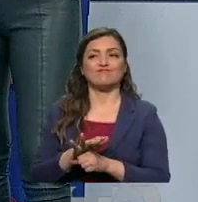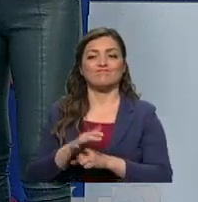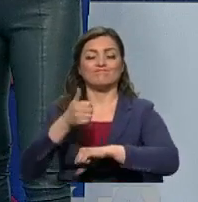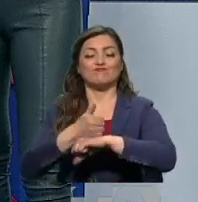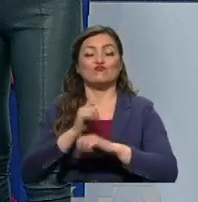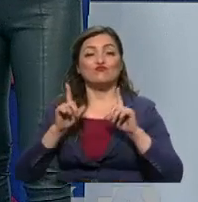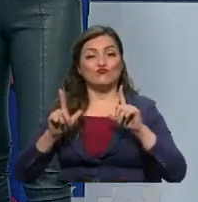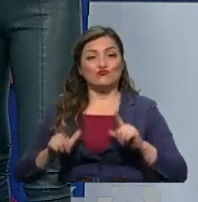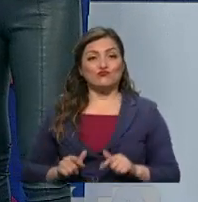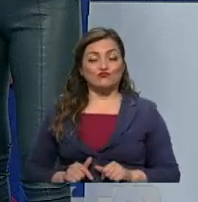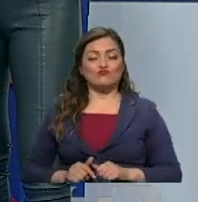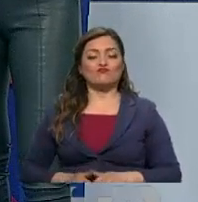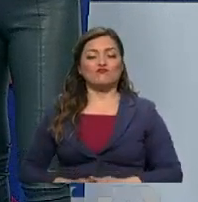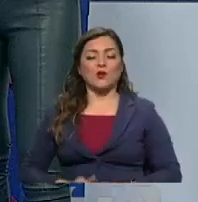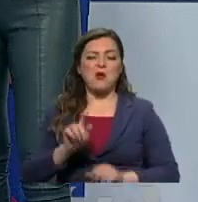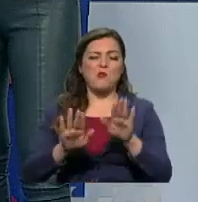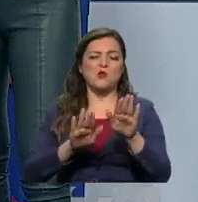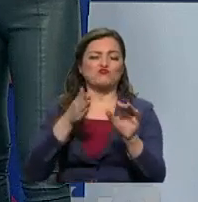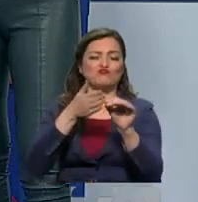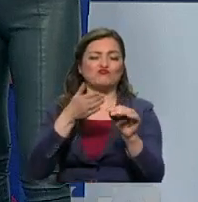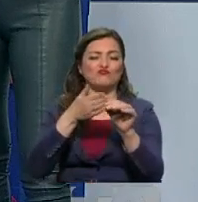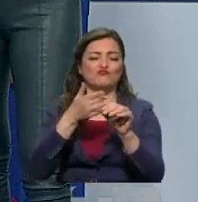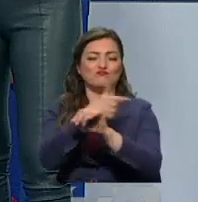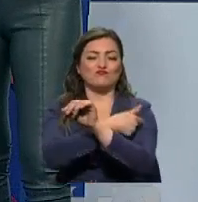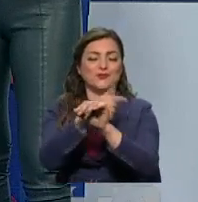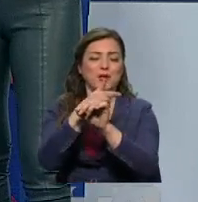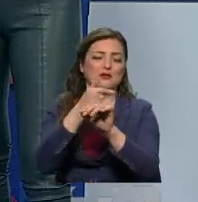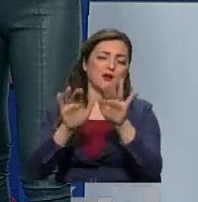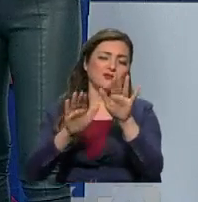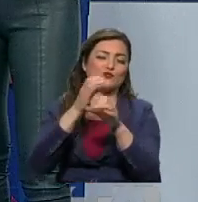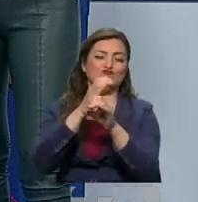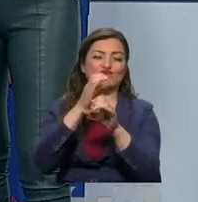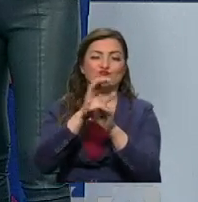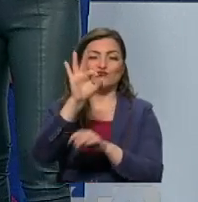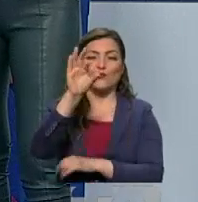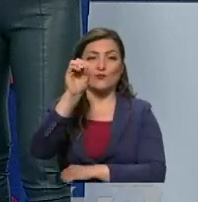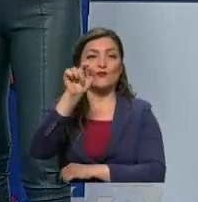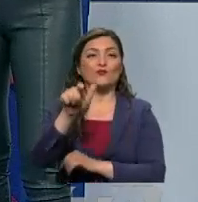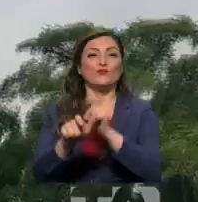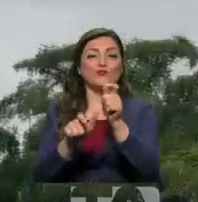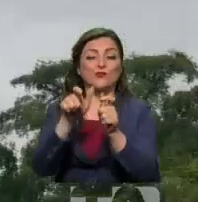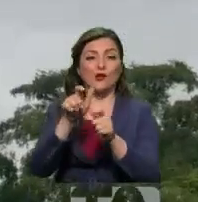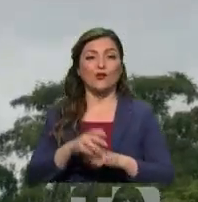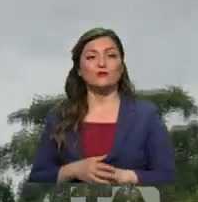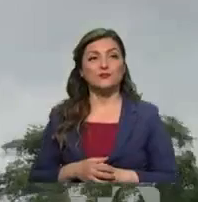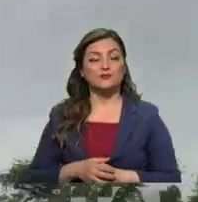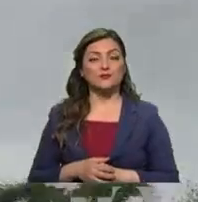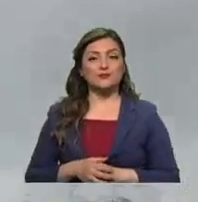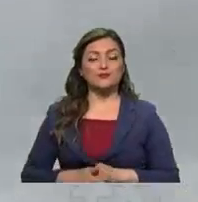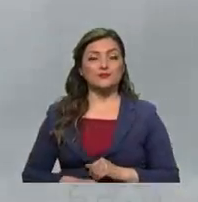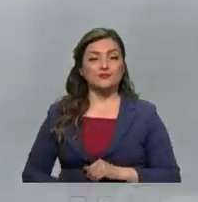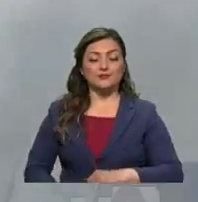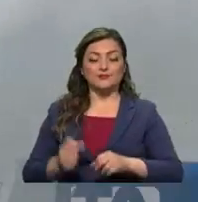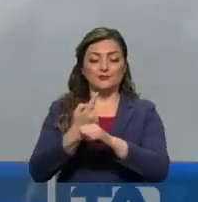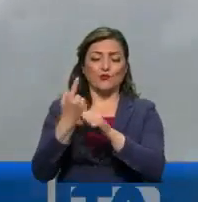de salud, están próximos a cumplir con el objetivo de inocular aproximadamente 90,000 habitantes. Hasta los lugares